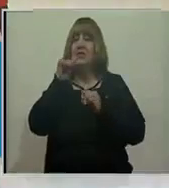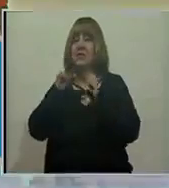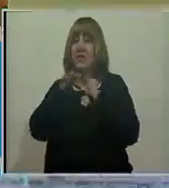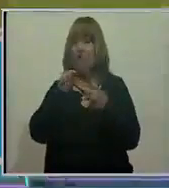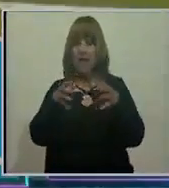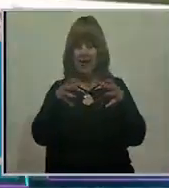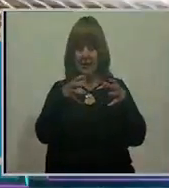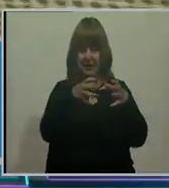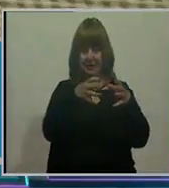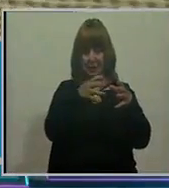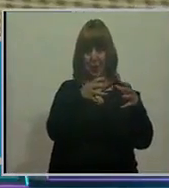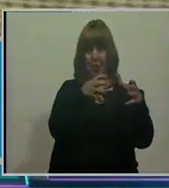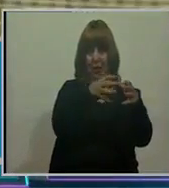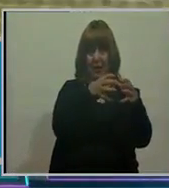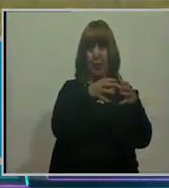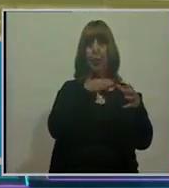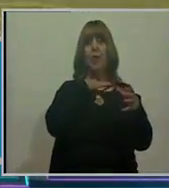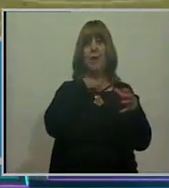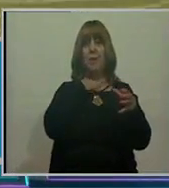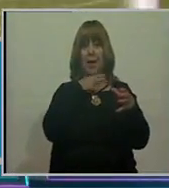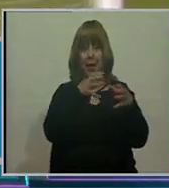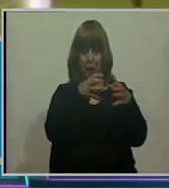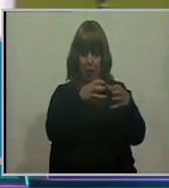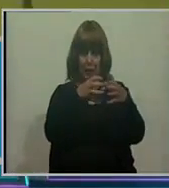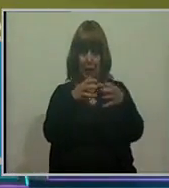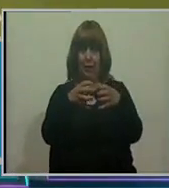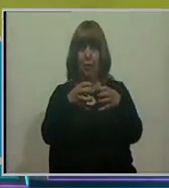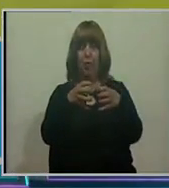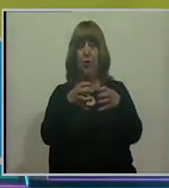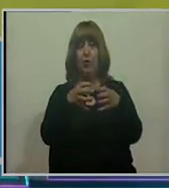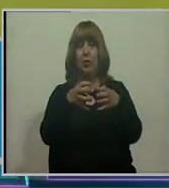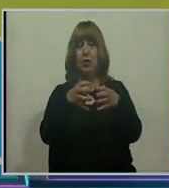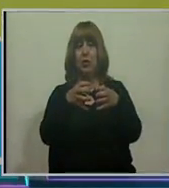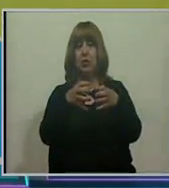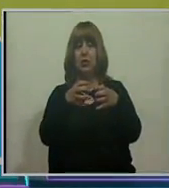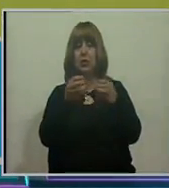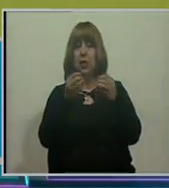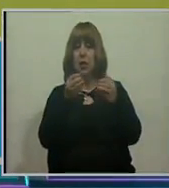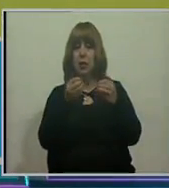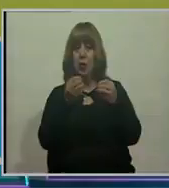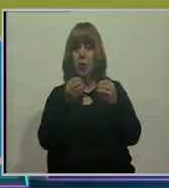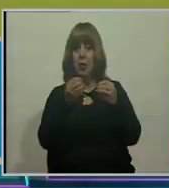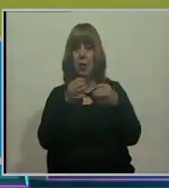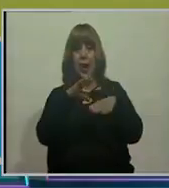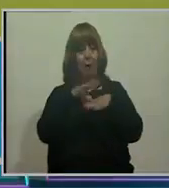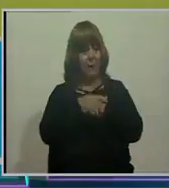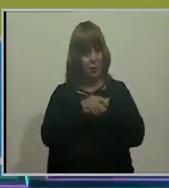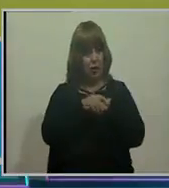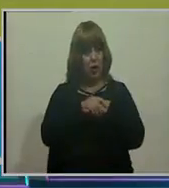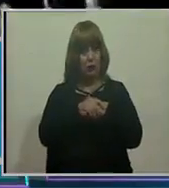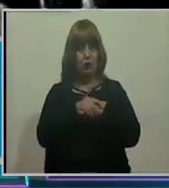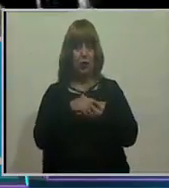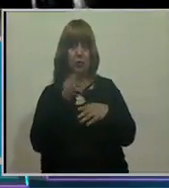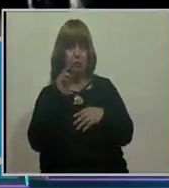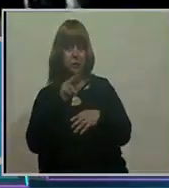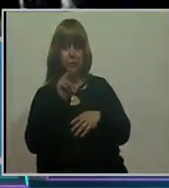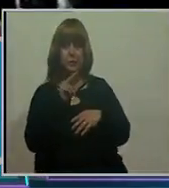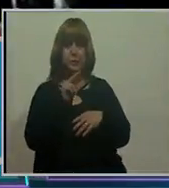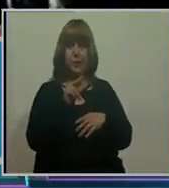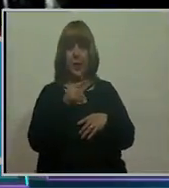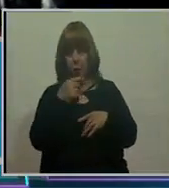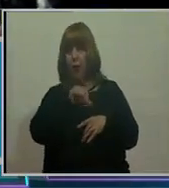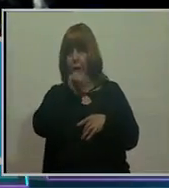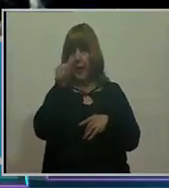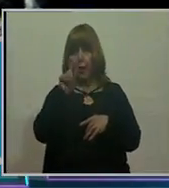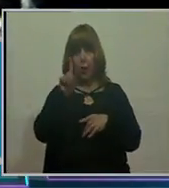de México que va a jugar la Copa del Mundo no fue bien despedida en el último partido amistoso. A la gente no le gustó cómo jugó, si bien ganó 1-0.